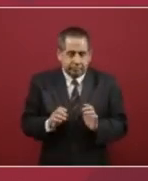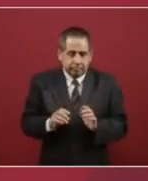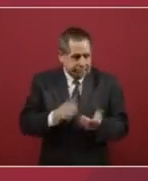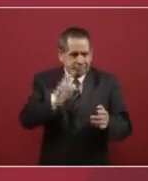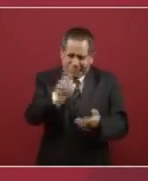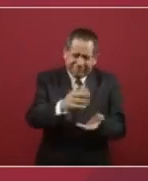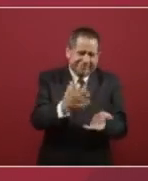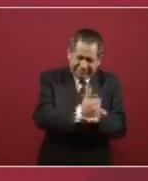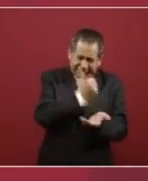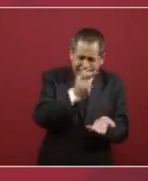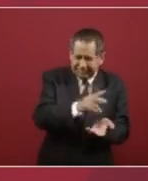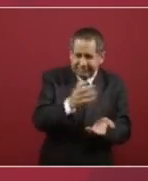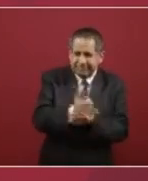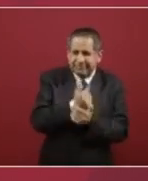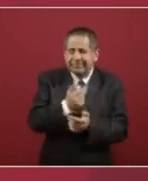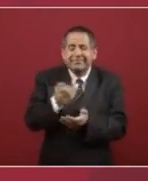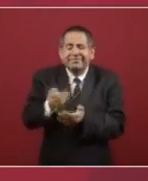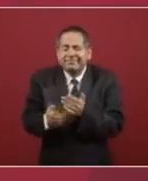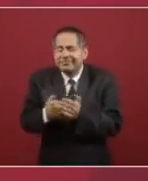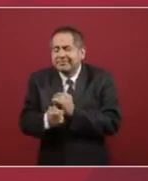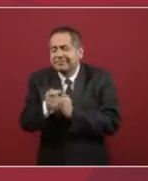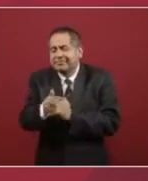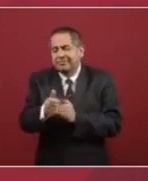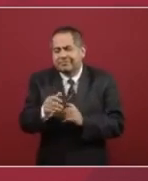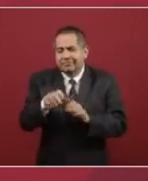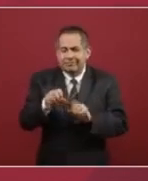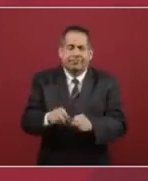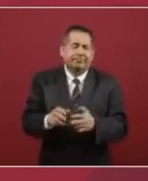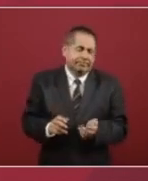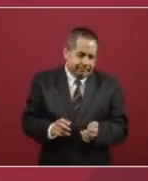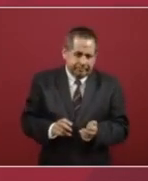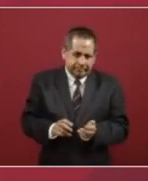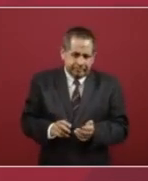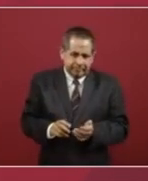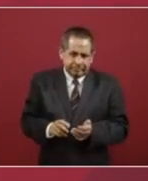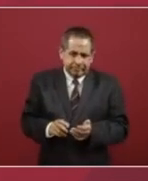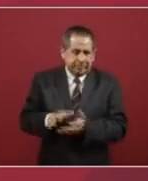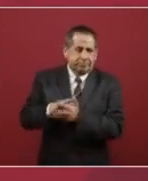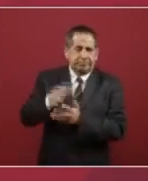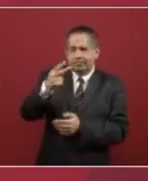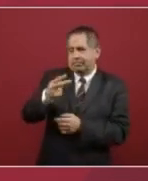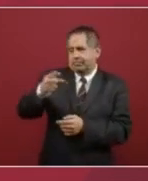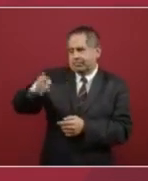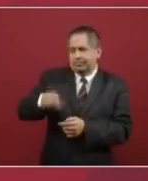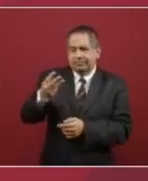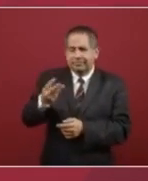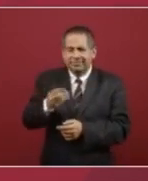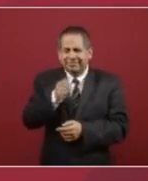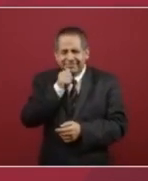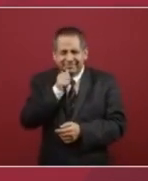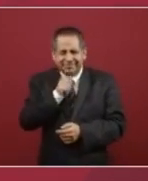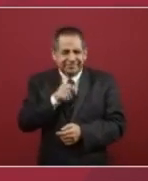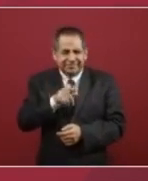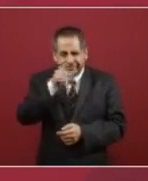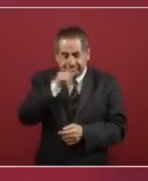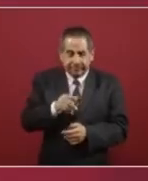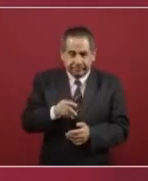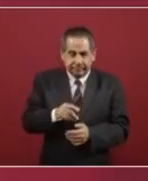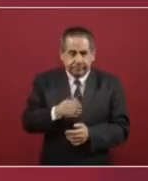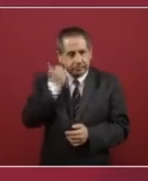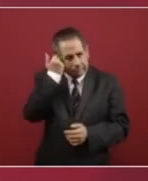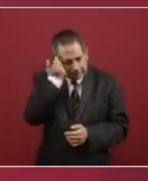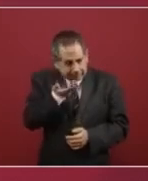ganaron en votos, pero no obtuvieron mayoría calificada. Y vamos a